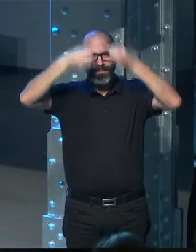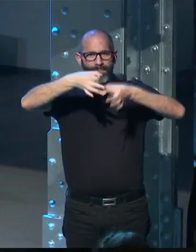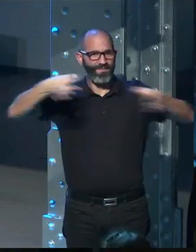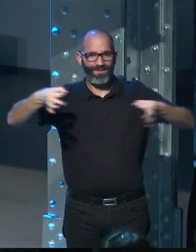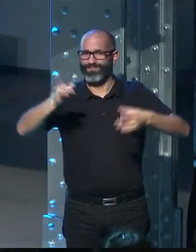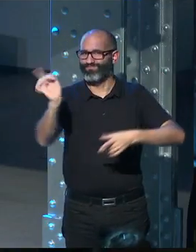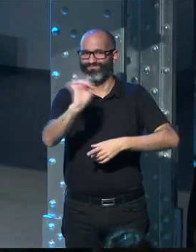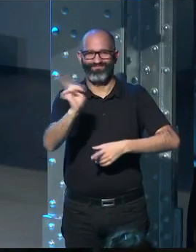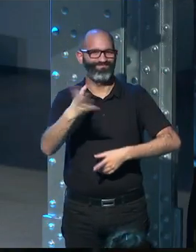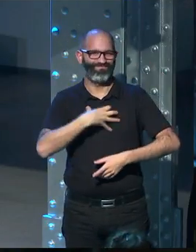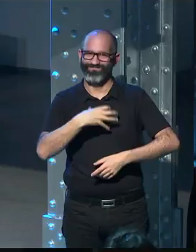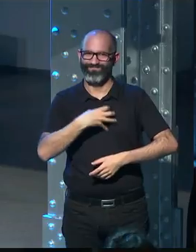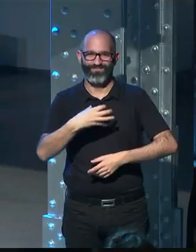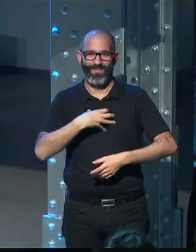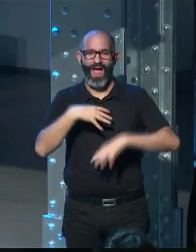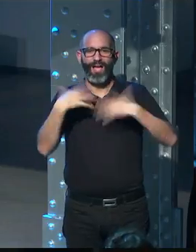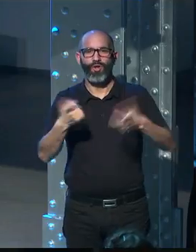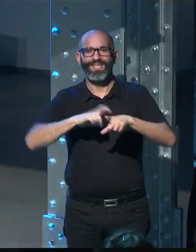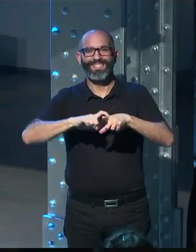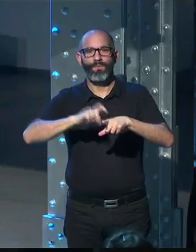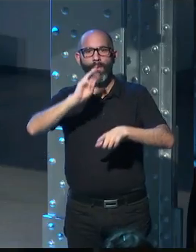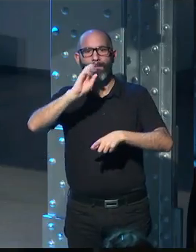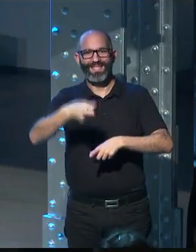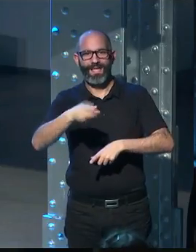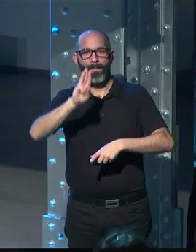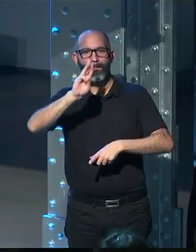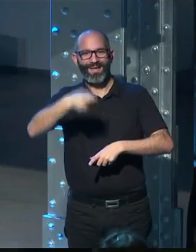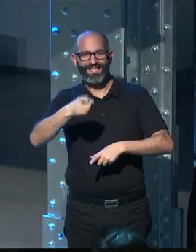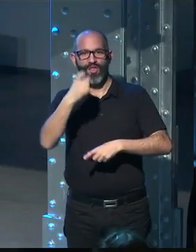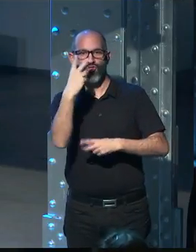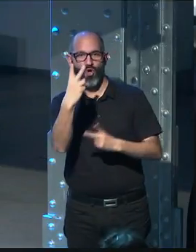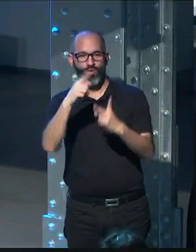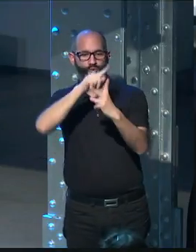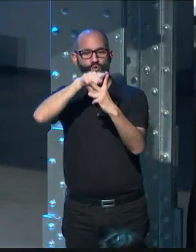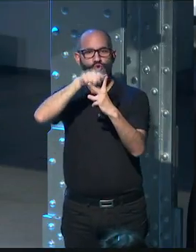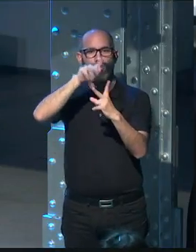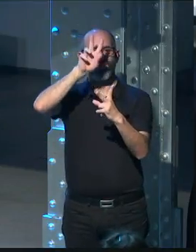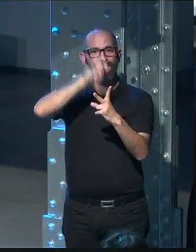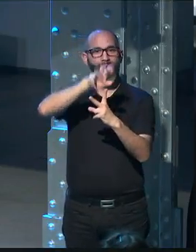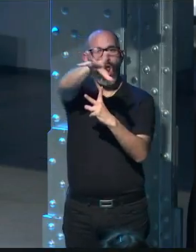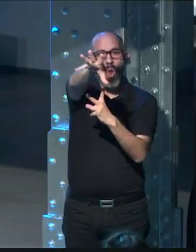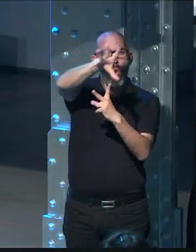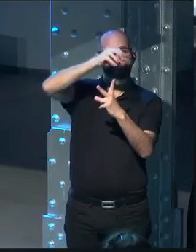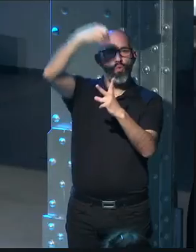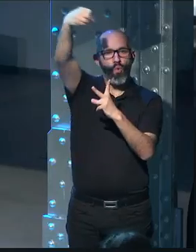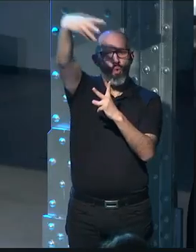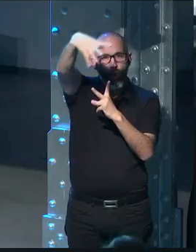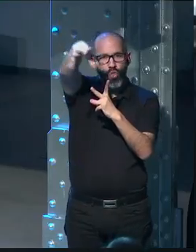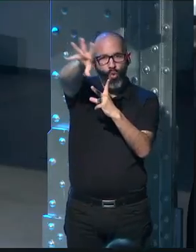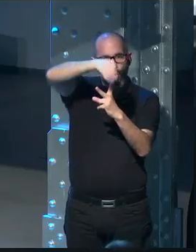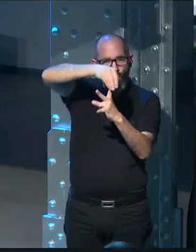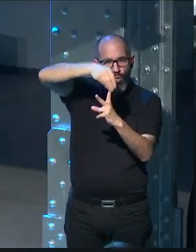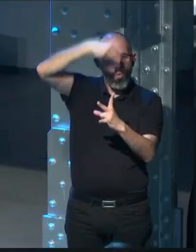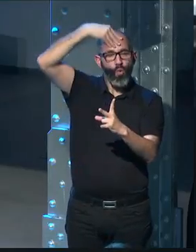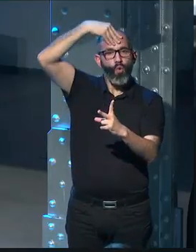de manera relativa. Entonces tenemos 2 tipos de píxeles, los que procesan decrementos locales de luminancia y los que procesan incrementos locales de luminancia. ¿Y